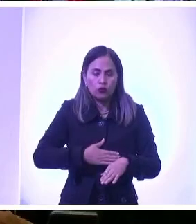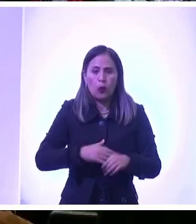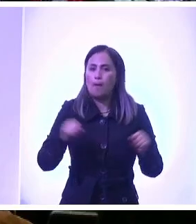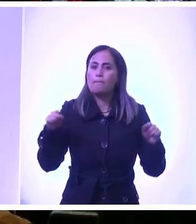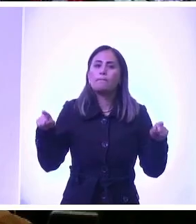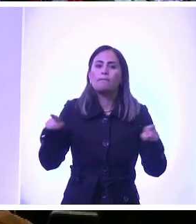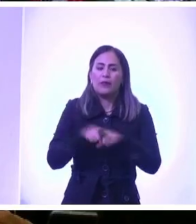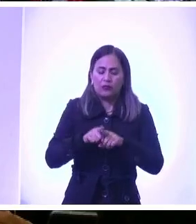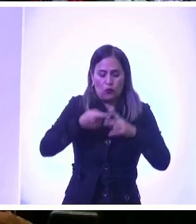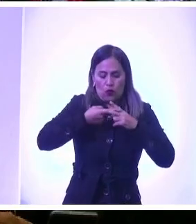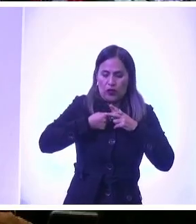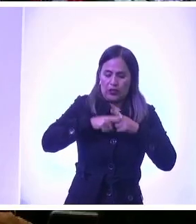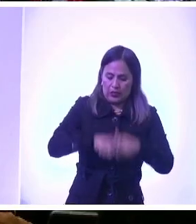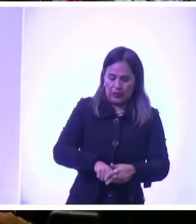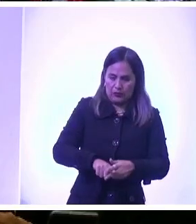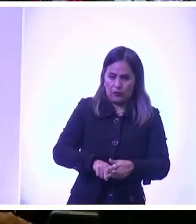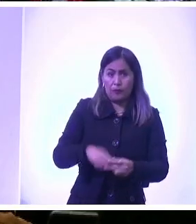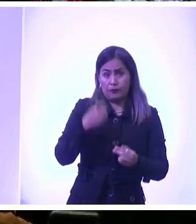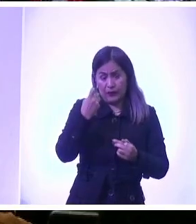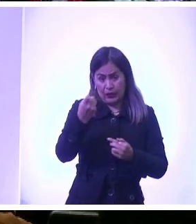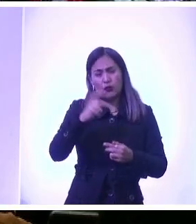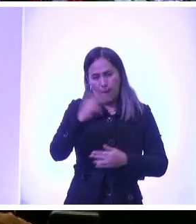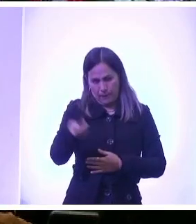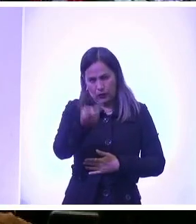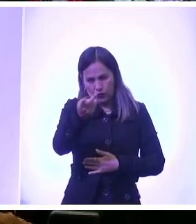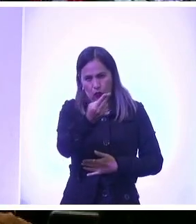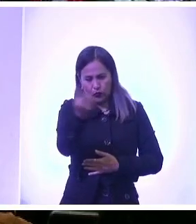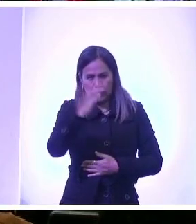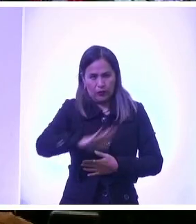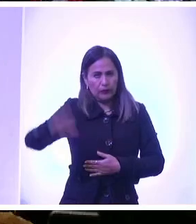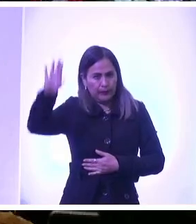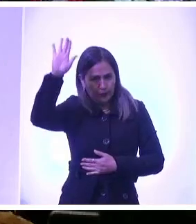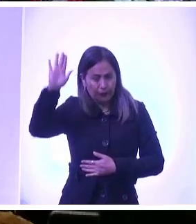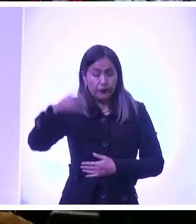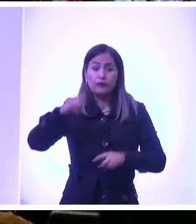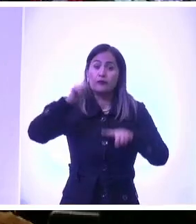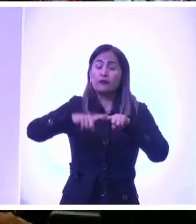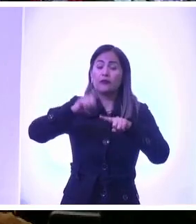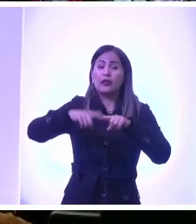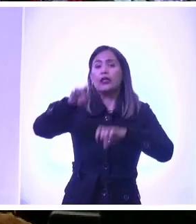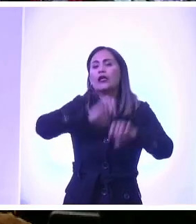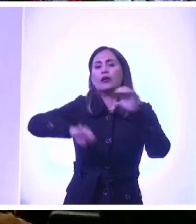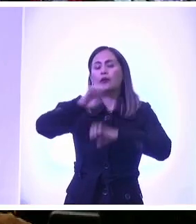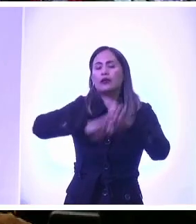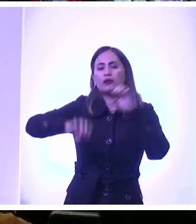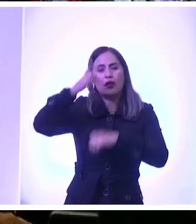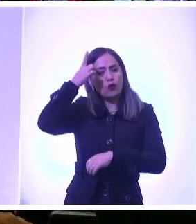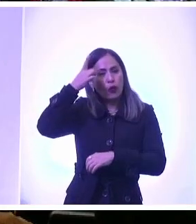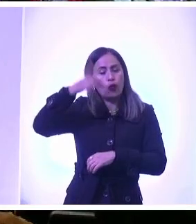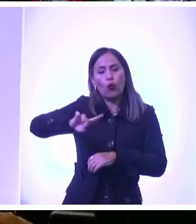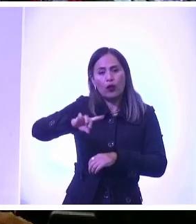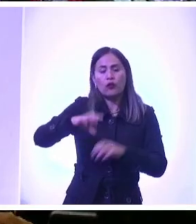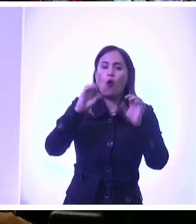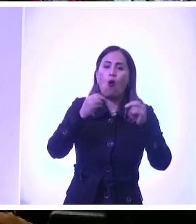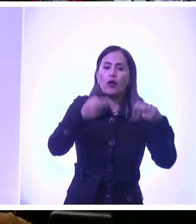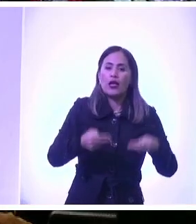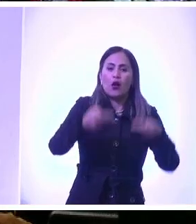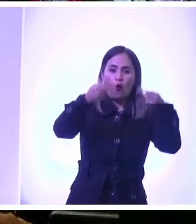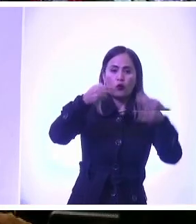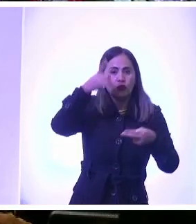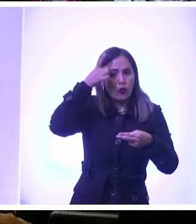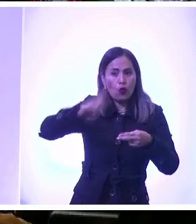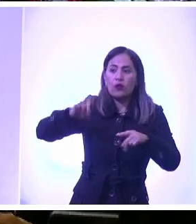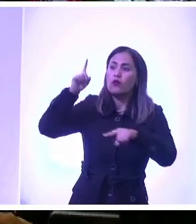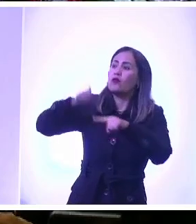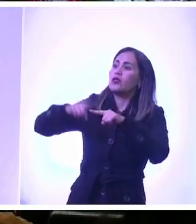línea de partida a ver yo les hacer una pregunta y alcen la mano Quiénes de aquí son empresarios o tienen un negocio a ver alcen la